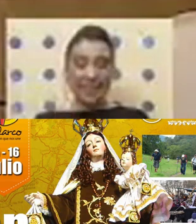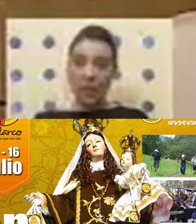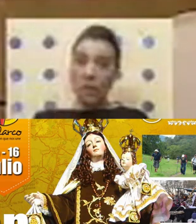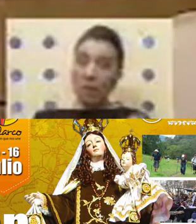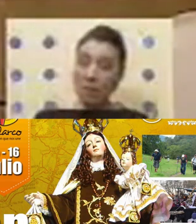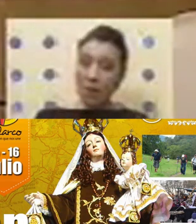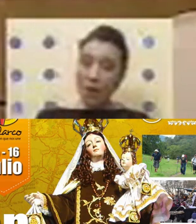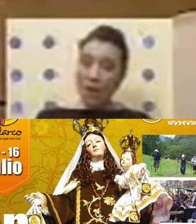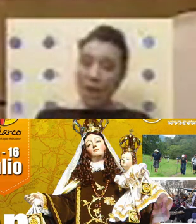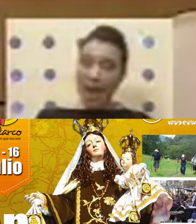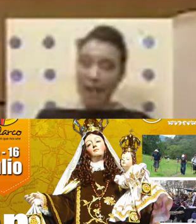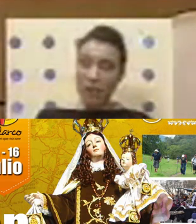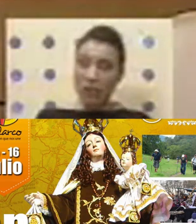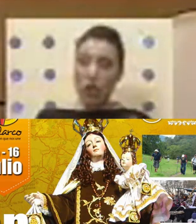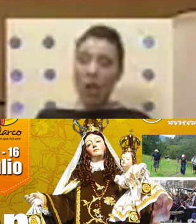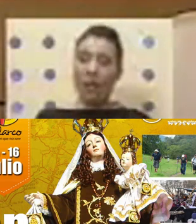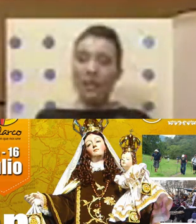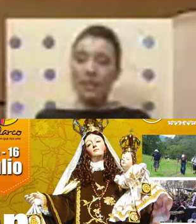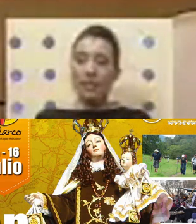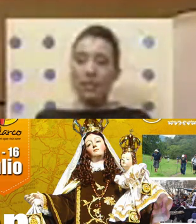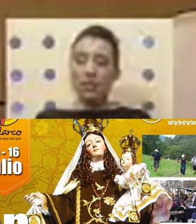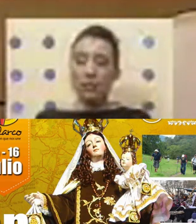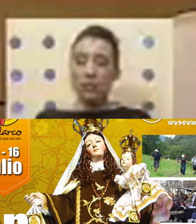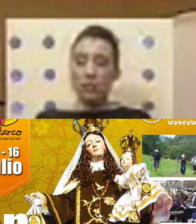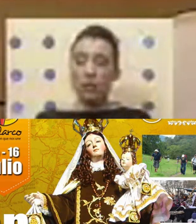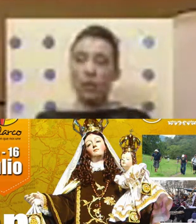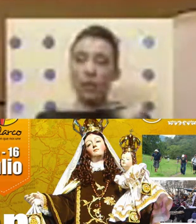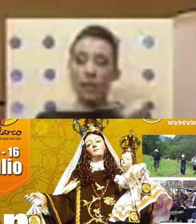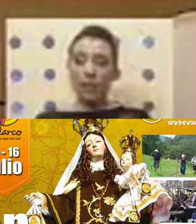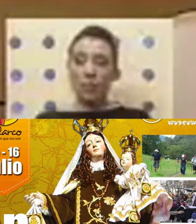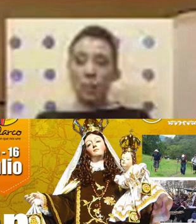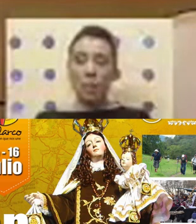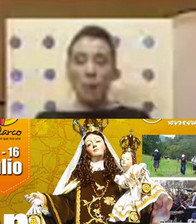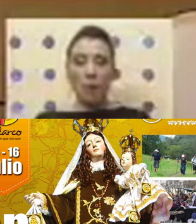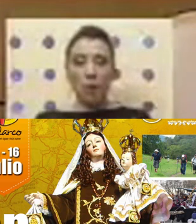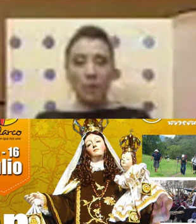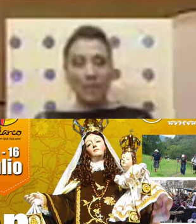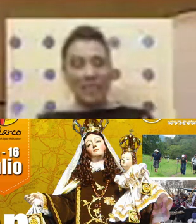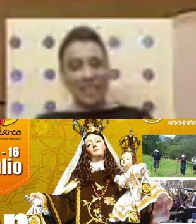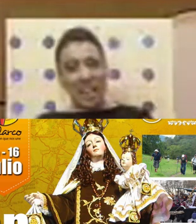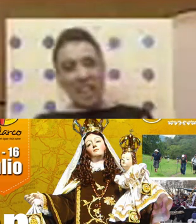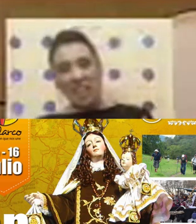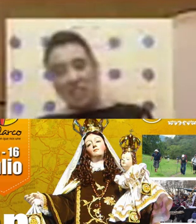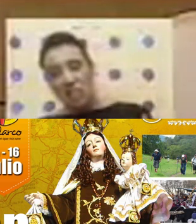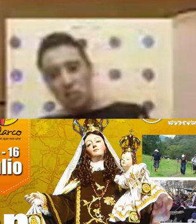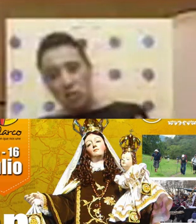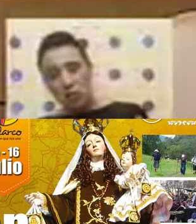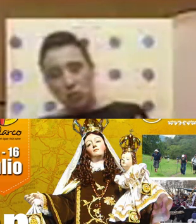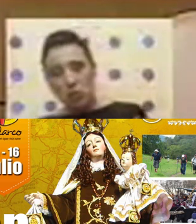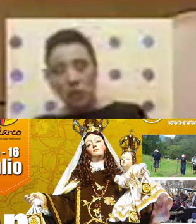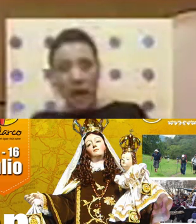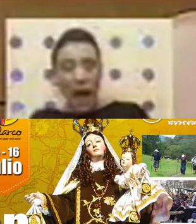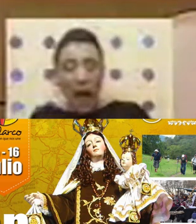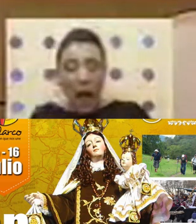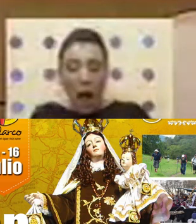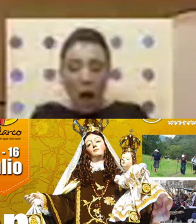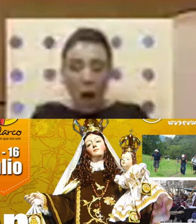Navarro, un estudiante que tuvo siempre promedio 6-7, 6-8. Y que hoy